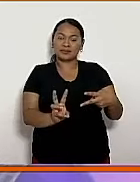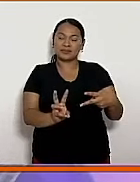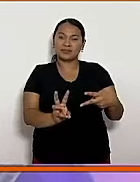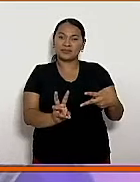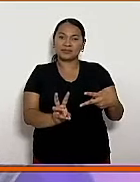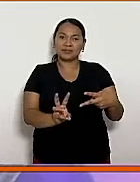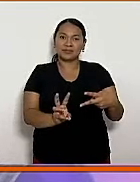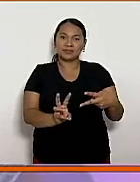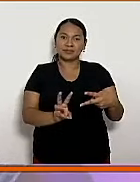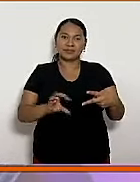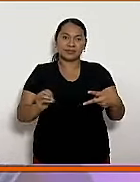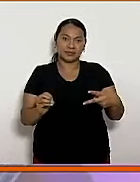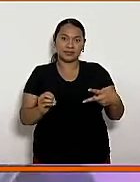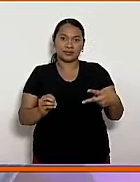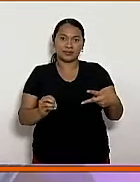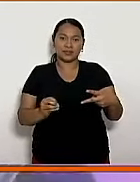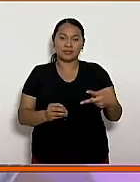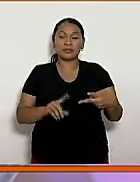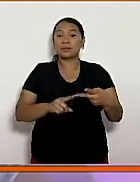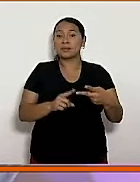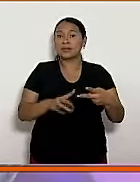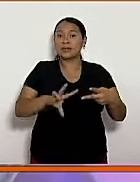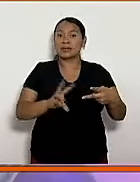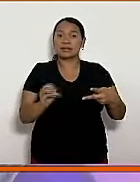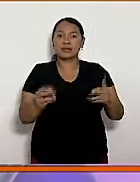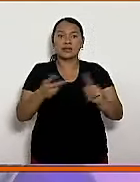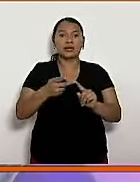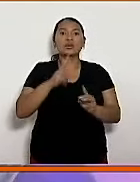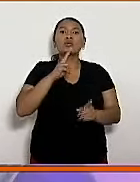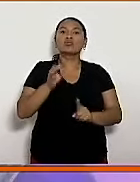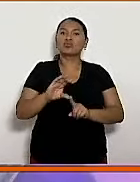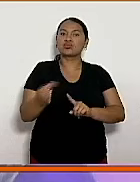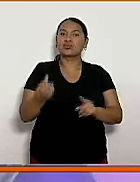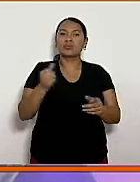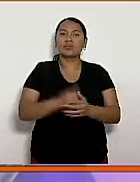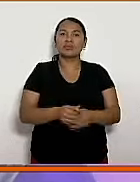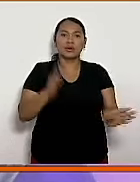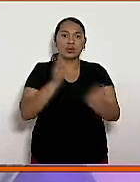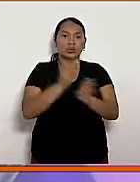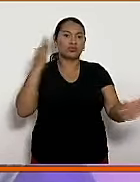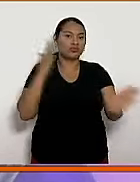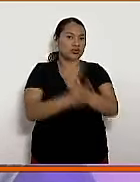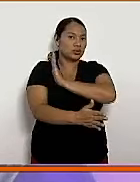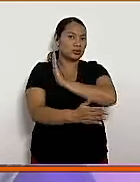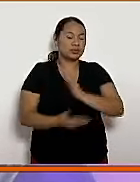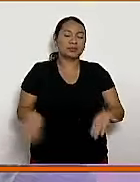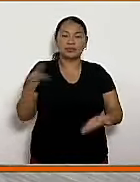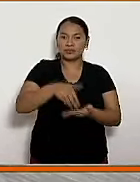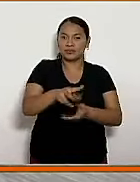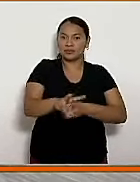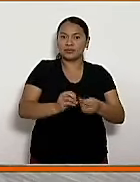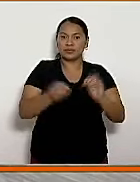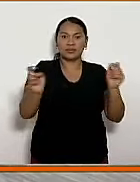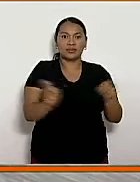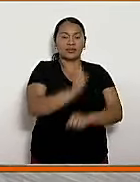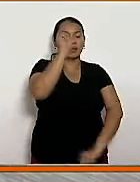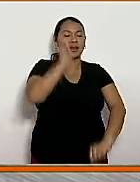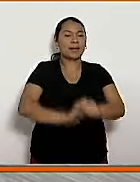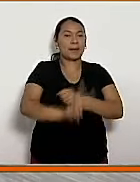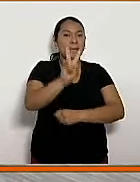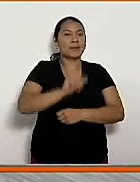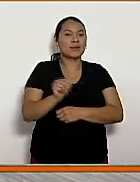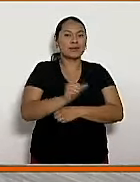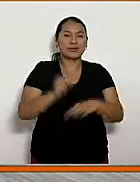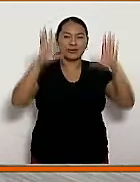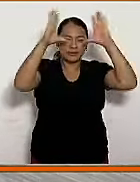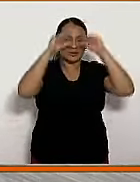Segundo dígito es el 0. Número favorecido 60 con su catrachada rapidito. Con gusto te repito los dos números seleccionados para premiados en